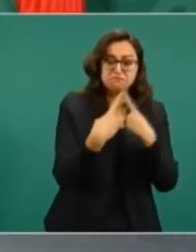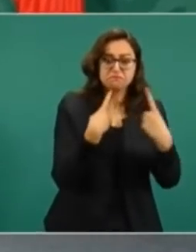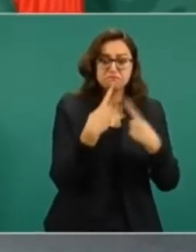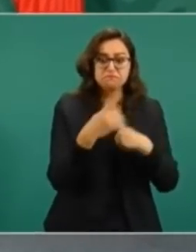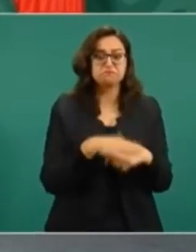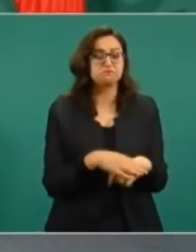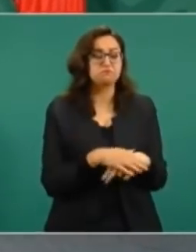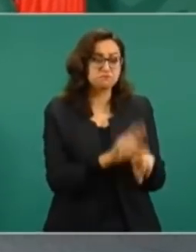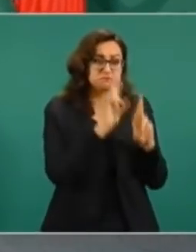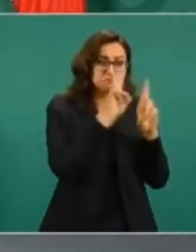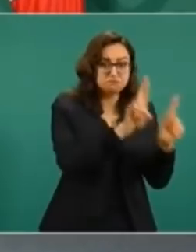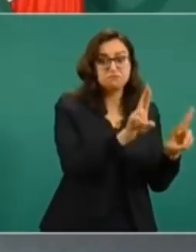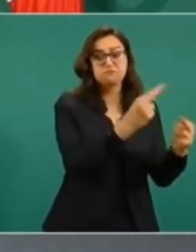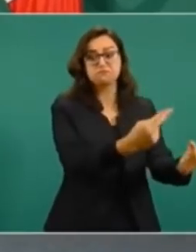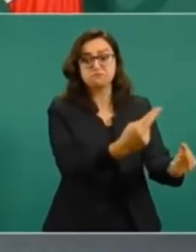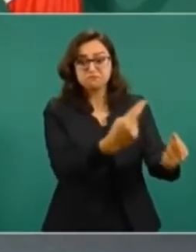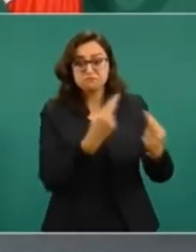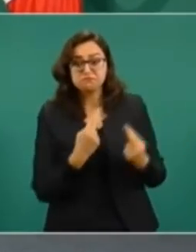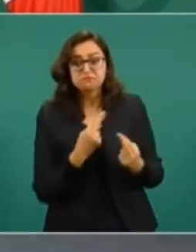el respeto mutuo,